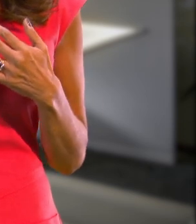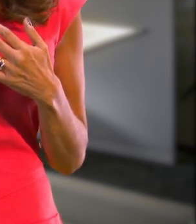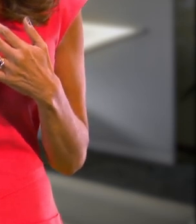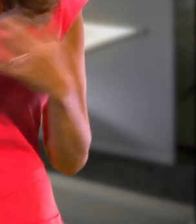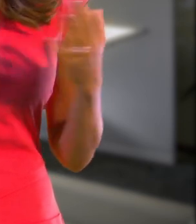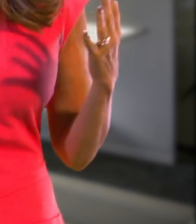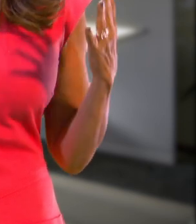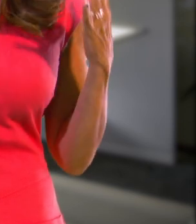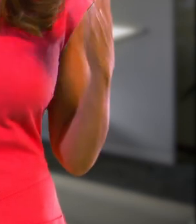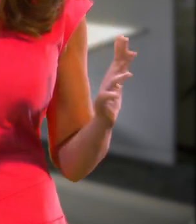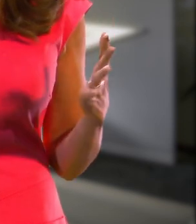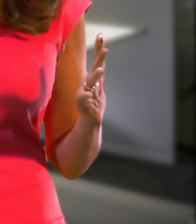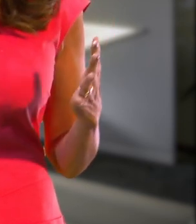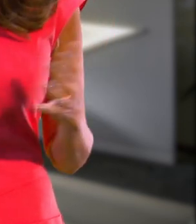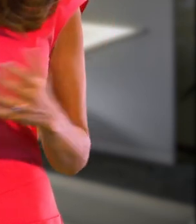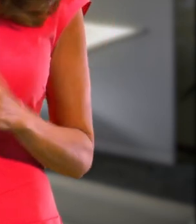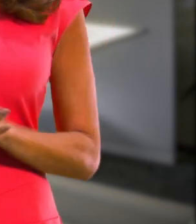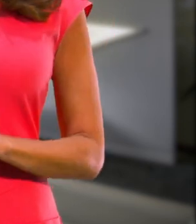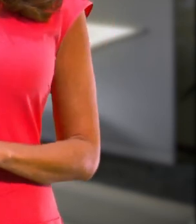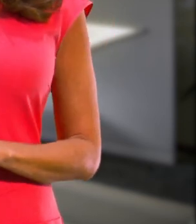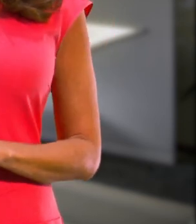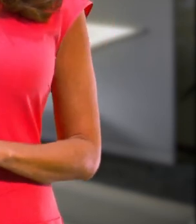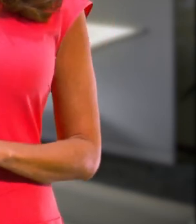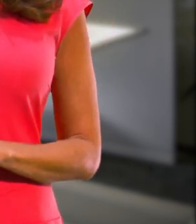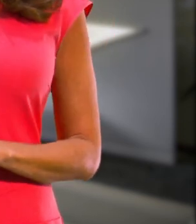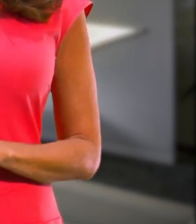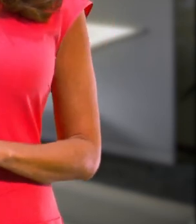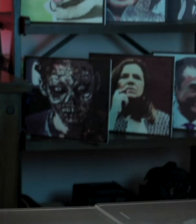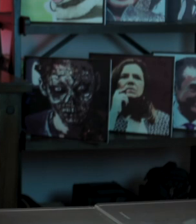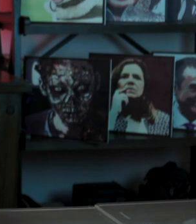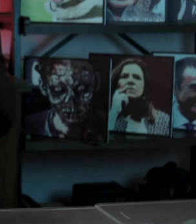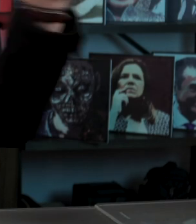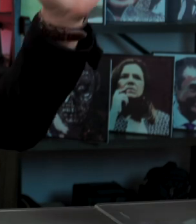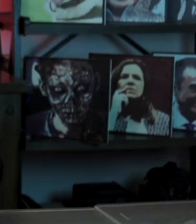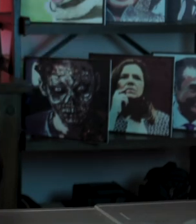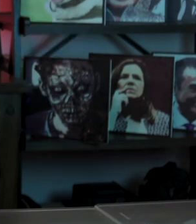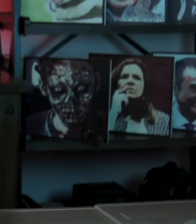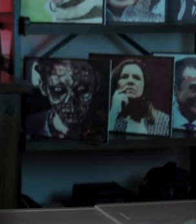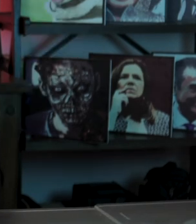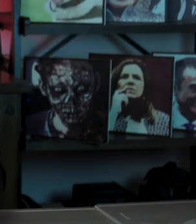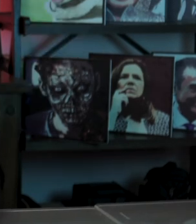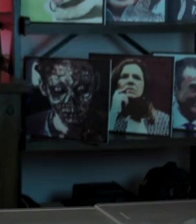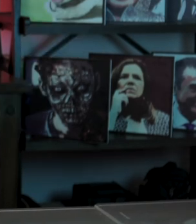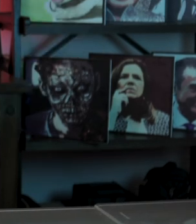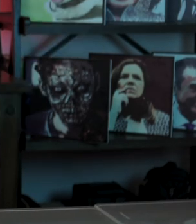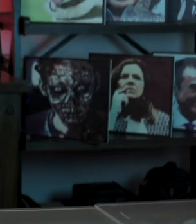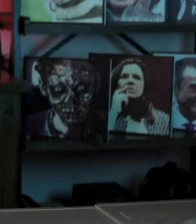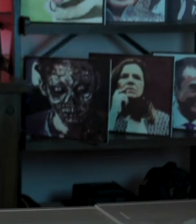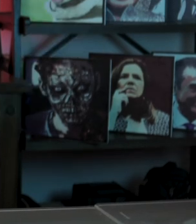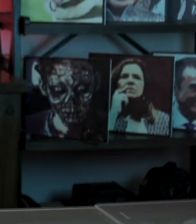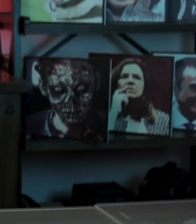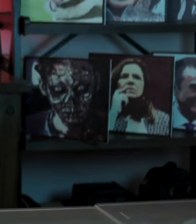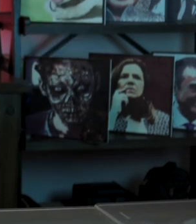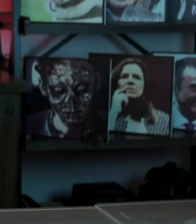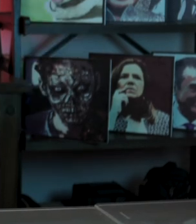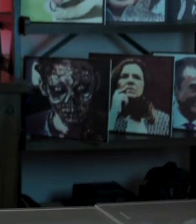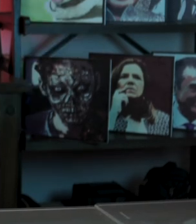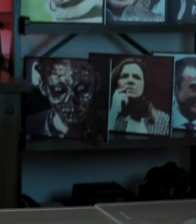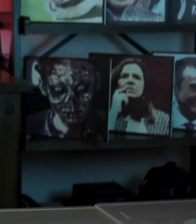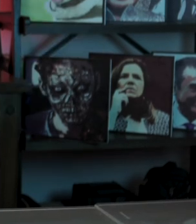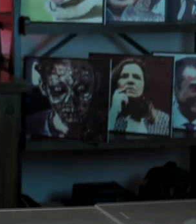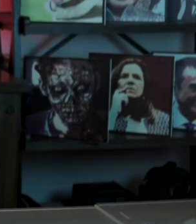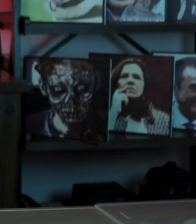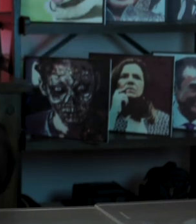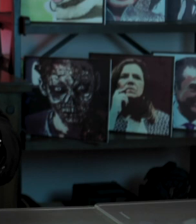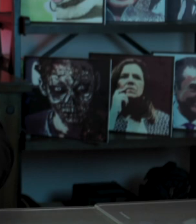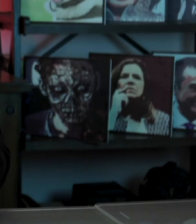mismo. Es un rechazo a lo expresado. Hola a todos. Es una parodia donde retomo un poco el mini documental que nos presentó